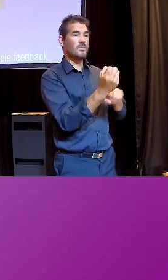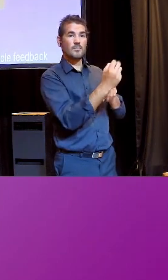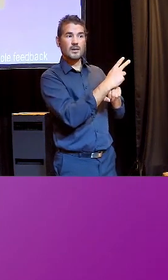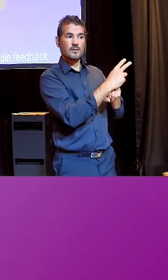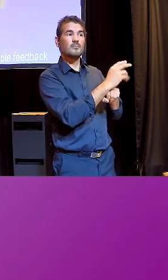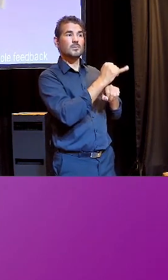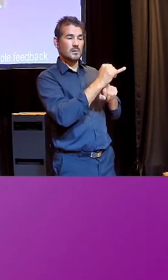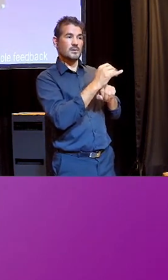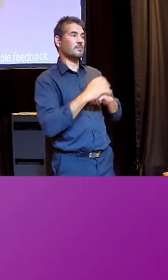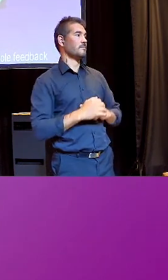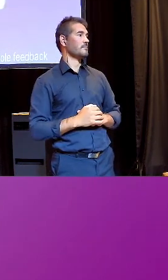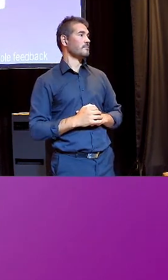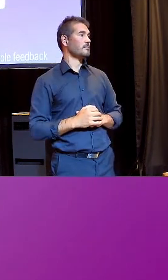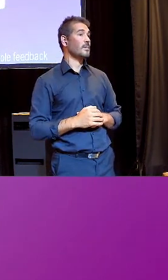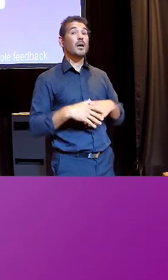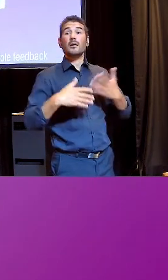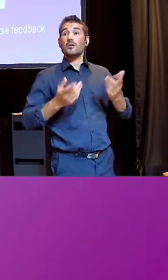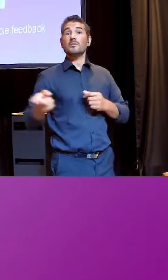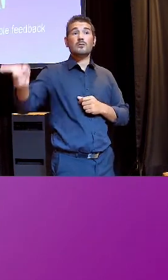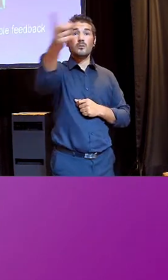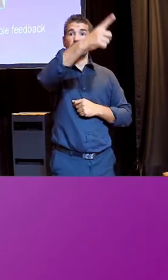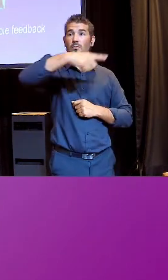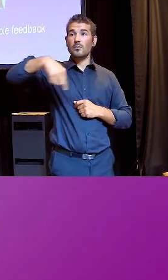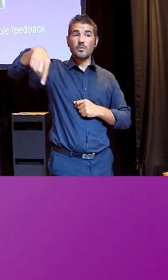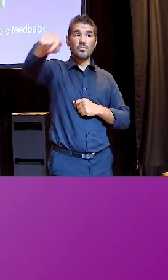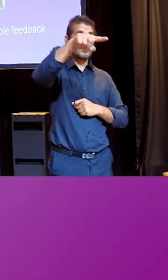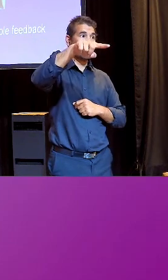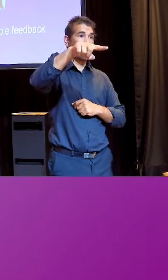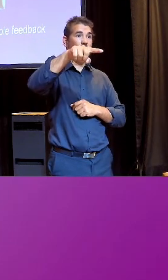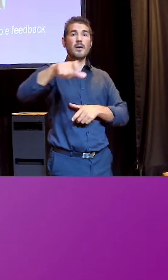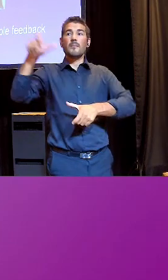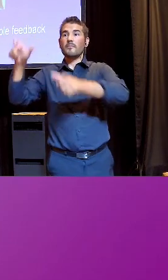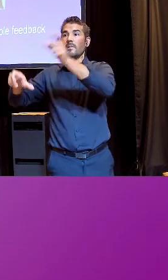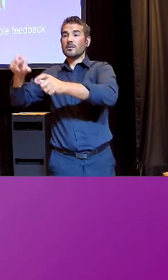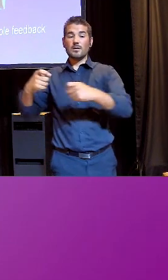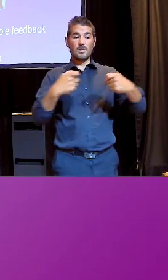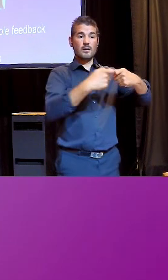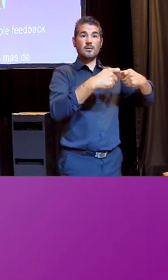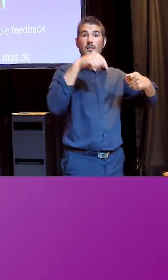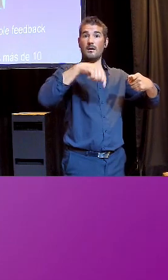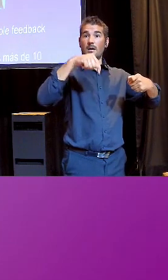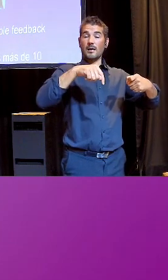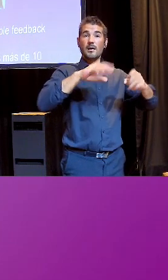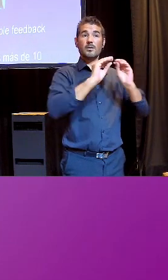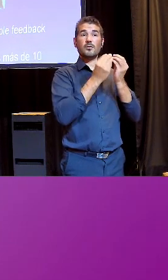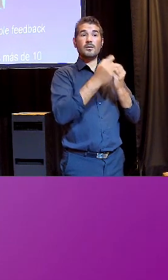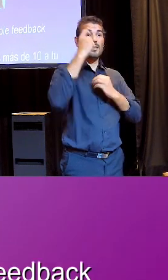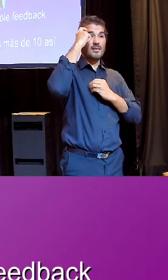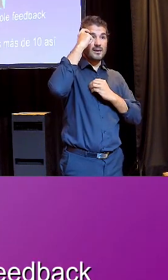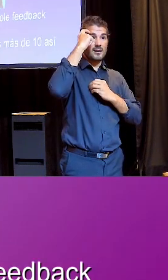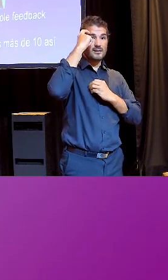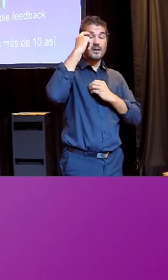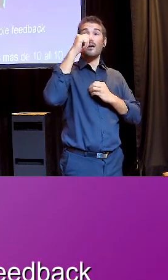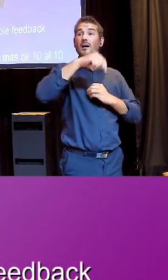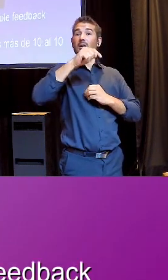ser, sí. Así que bueno, que estamos juntando gente, ya somos más de 10. Así que bueno, que ya hicieron